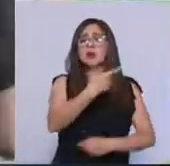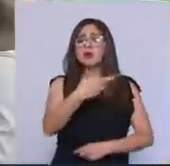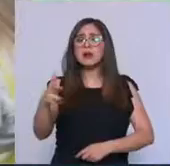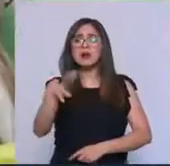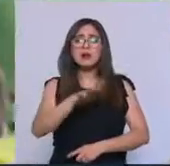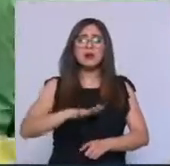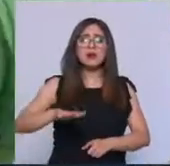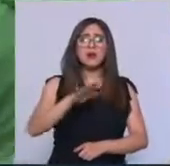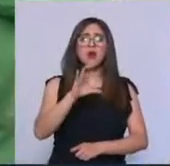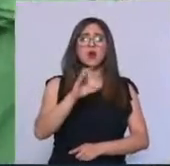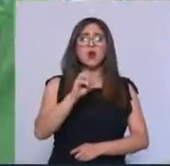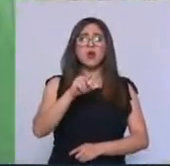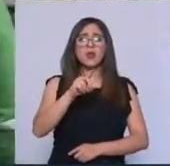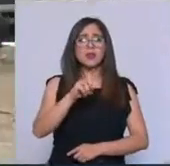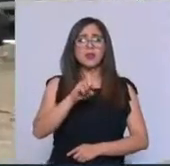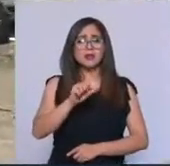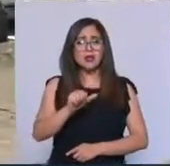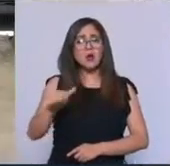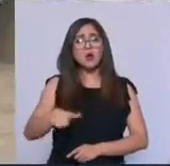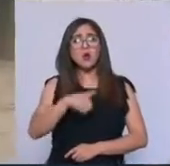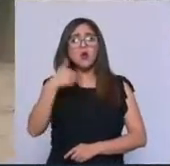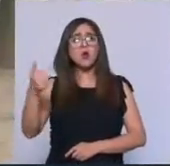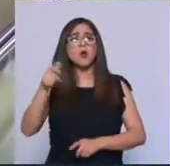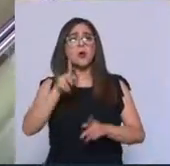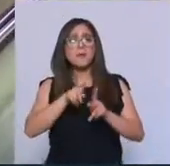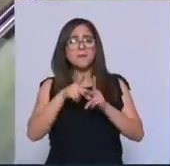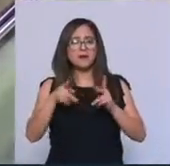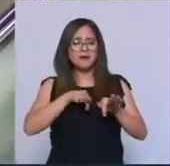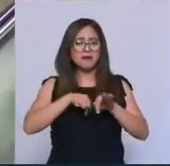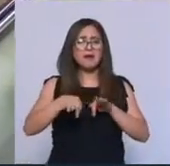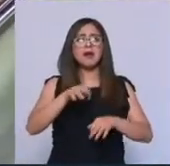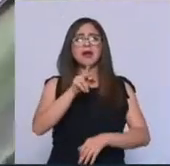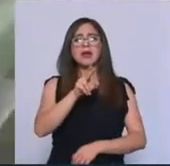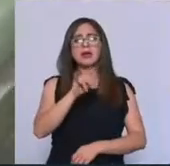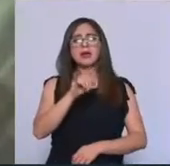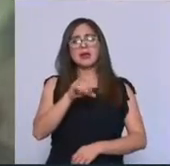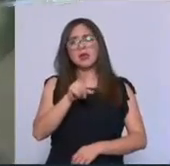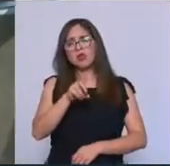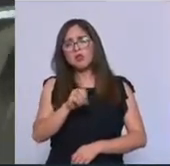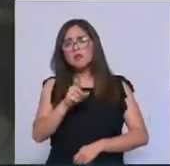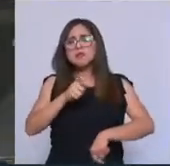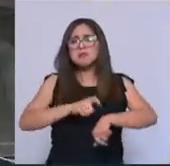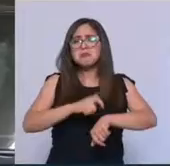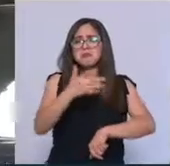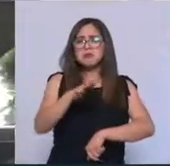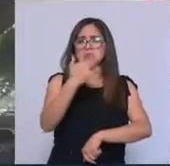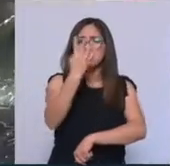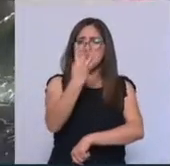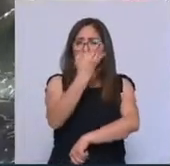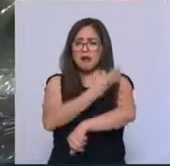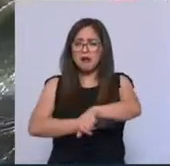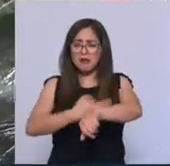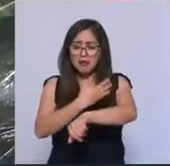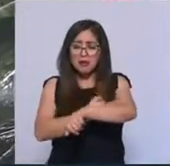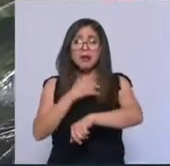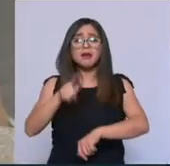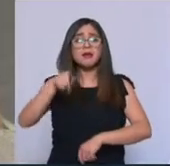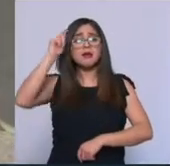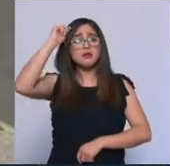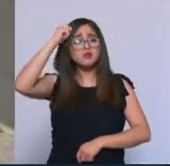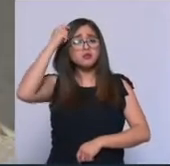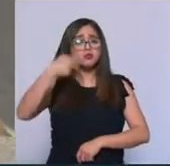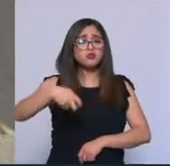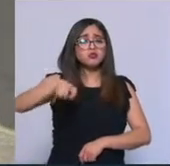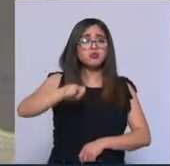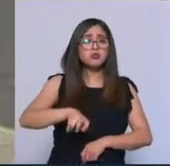colonia Condesa con el también periodista Ricardo Rafael. Los hechos ocurrieron alrededor de las 4 de la tarde, cuando su chofer, un